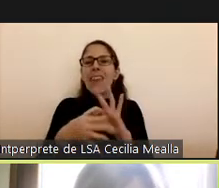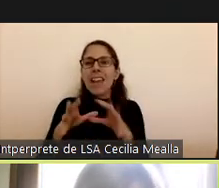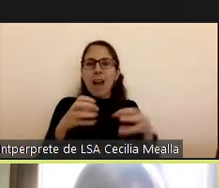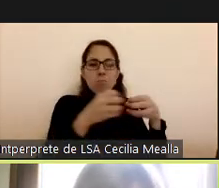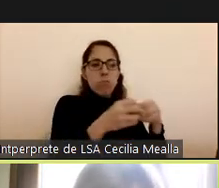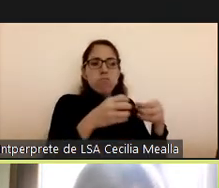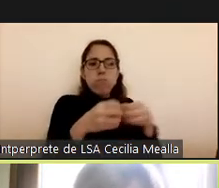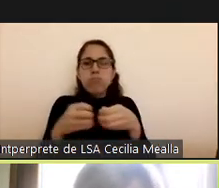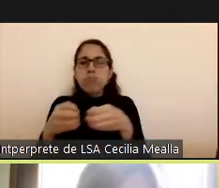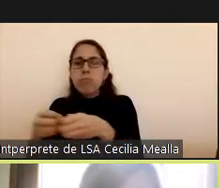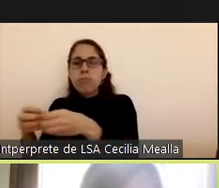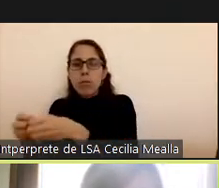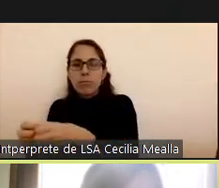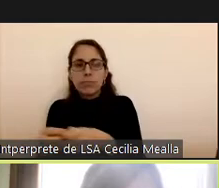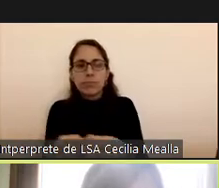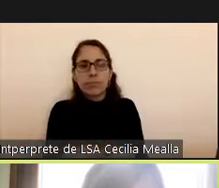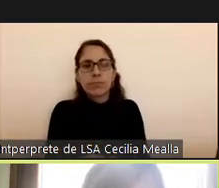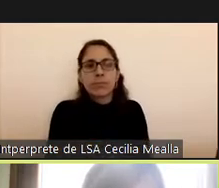en cadena.